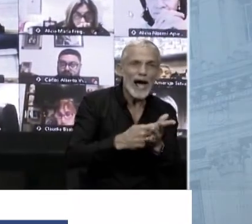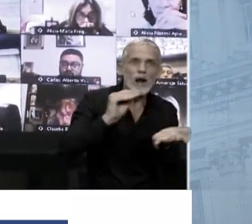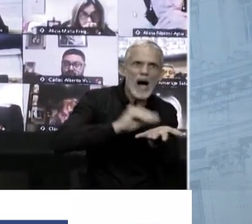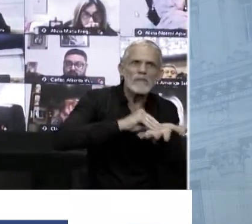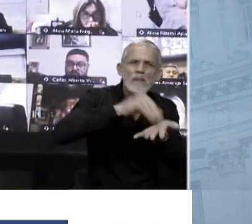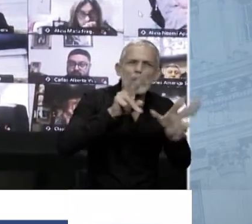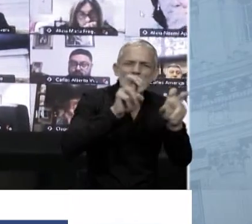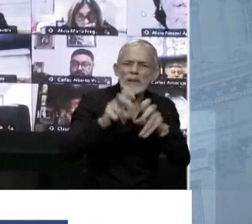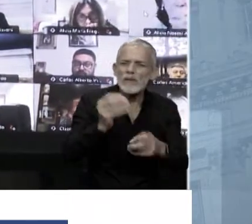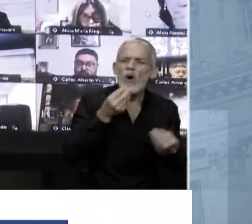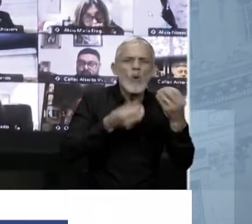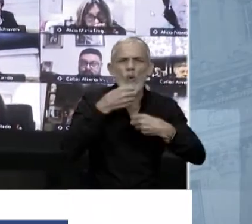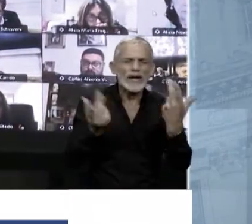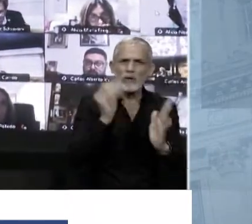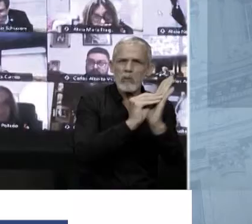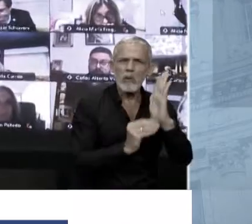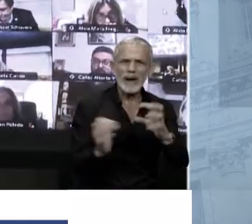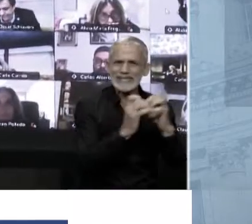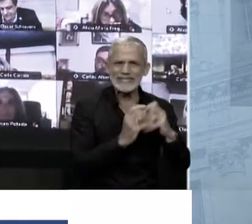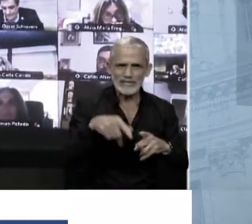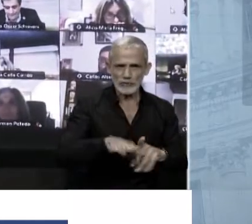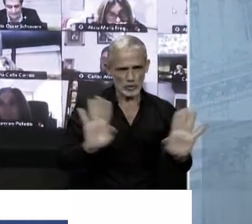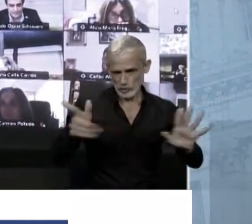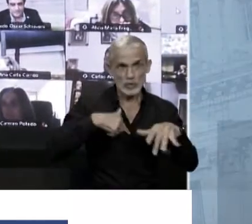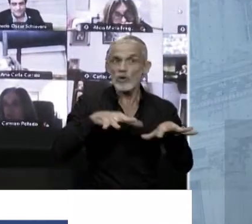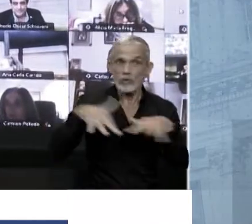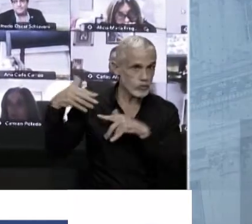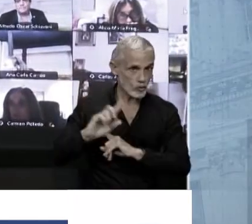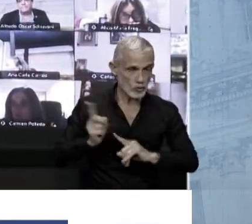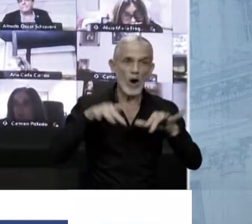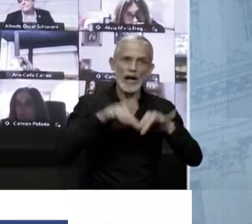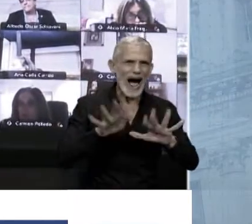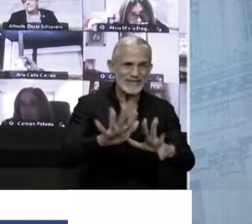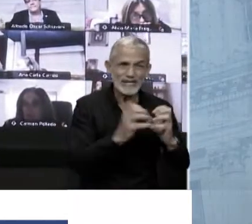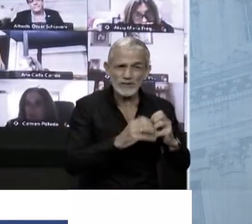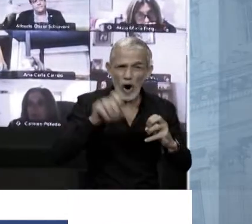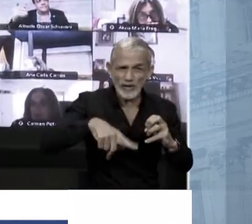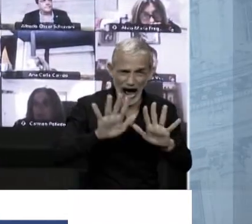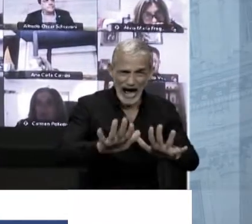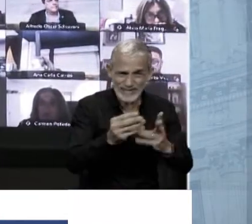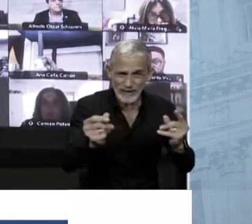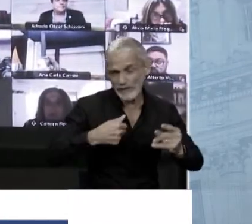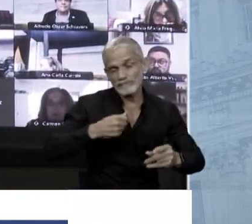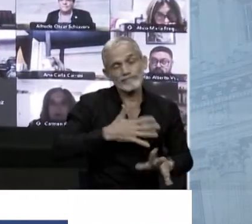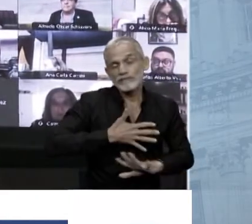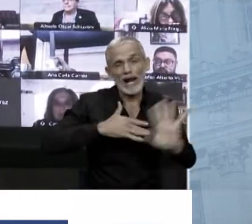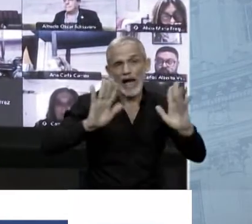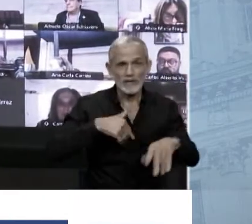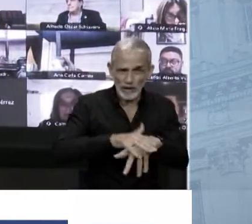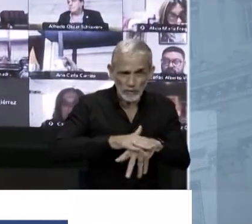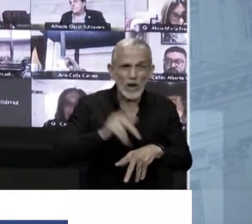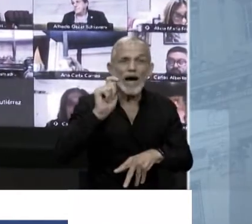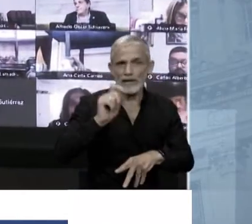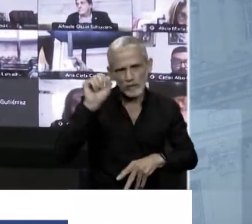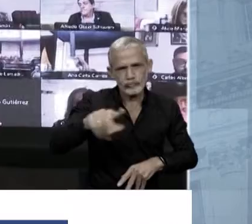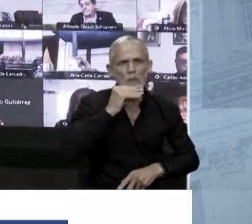introducir cualquier cosa nuevamente en esta sesión. Lamento que terminemos las sesiones ordinarias de esta manera. La